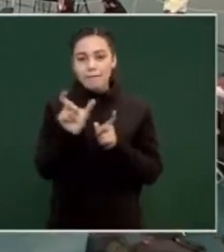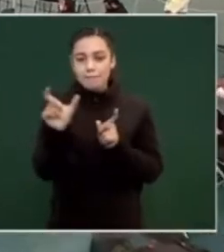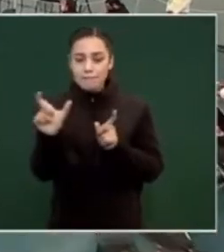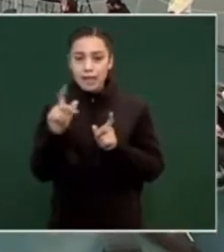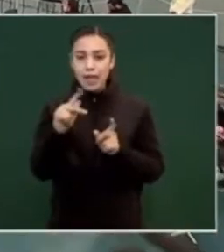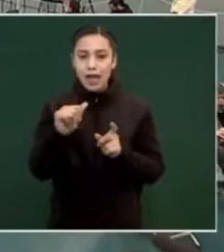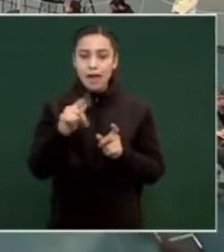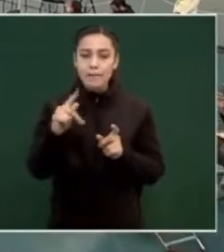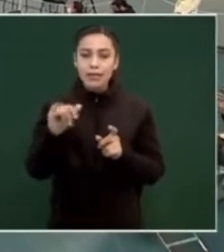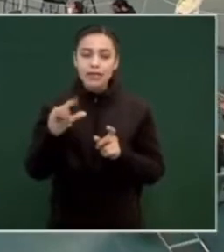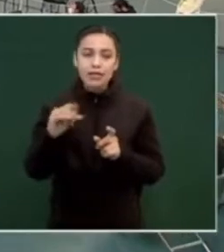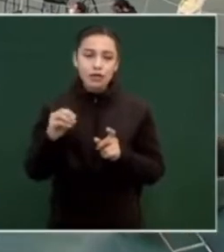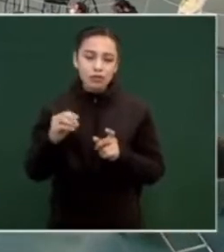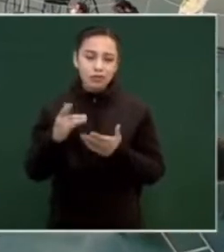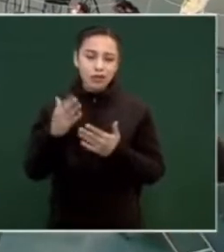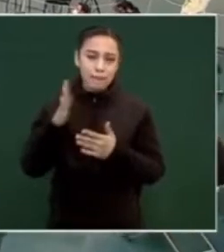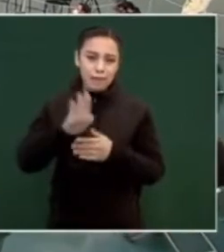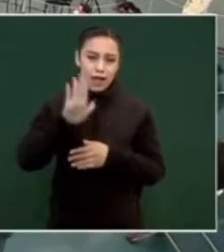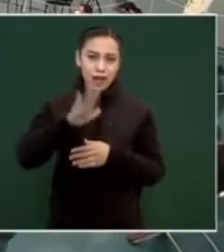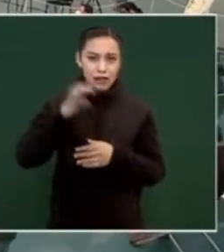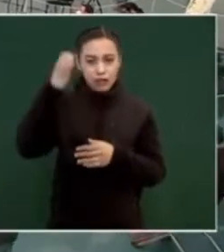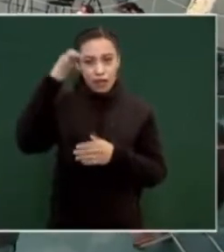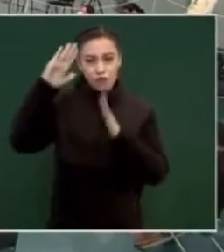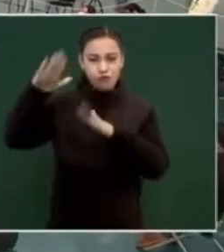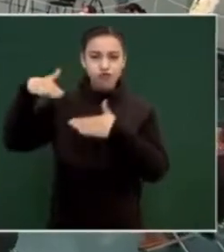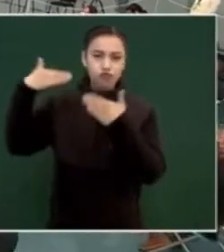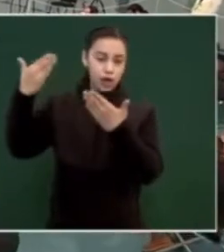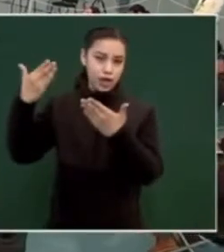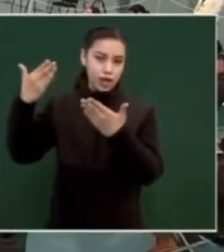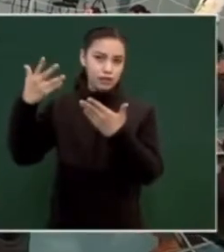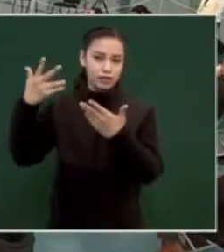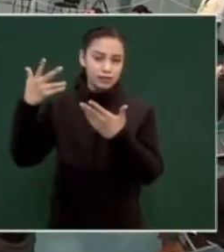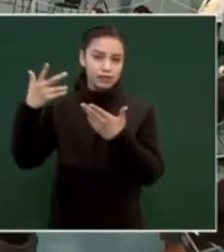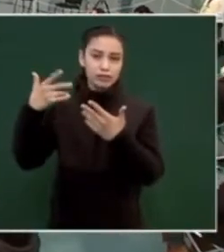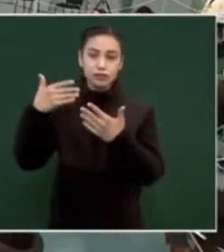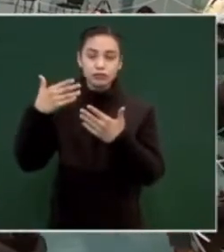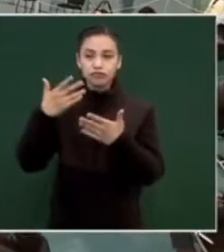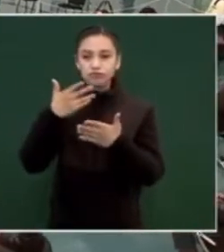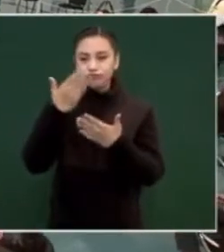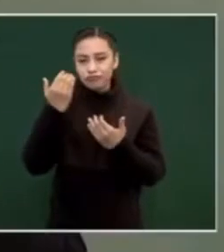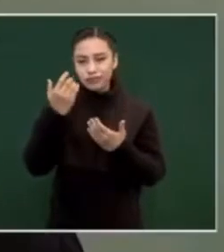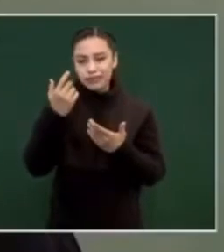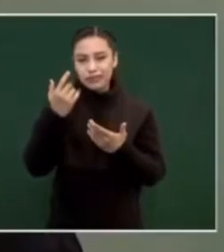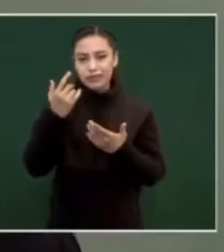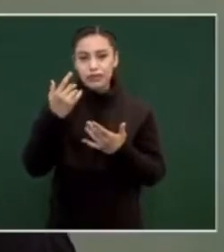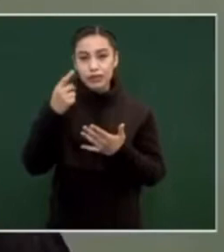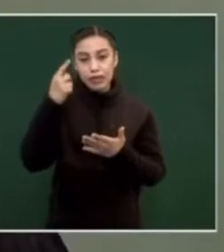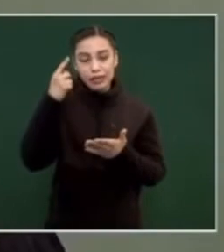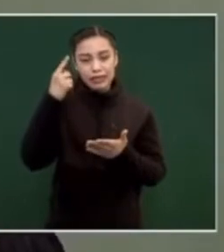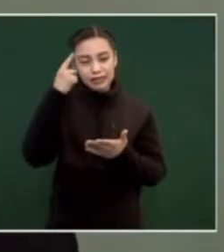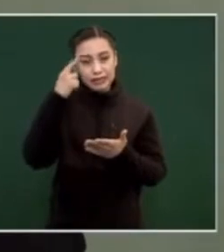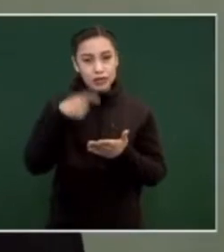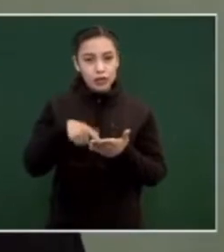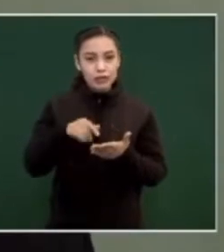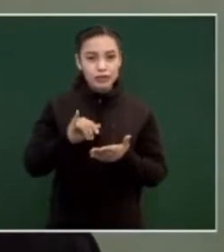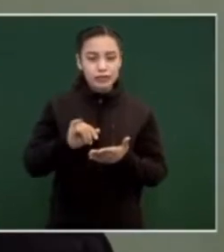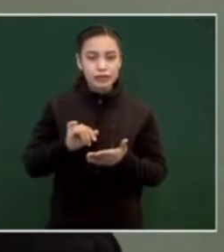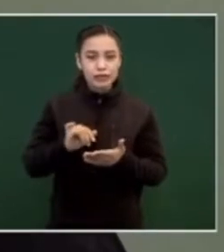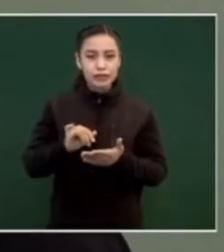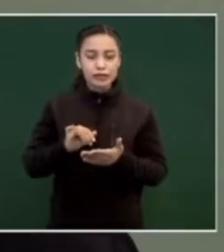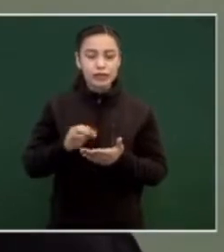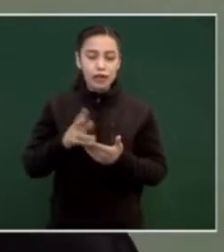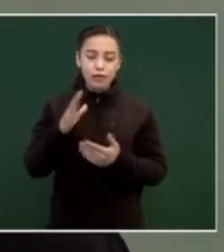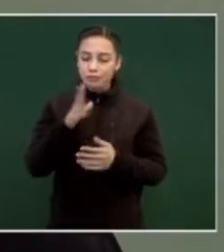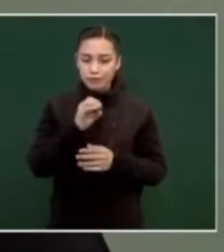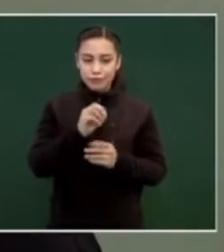creo que sí sí sí sí creo sí y estaban ahí los dos